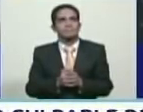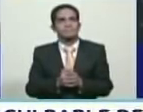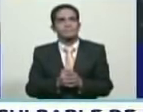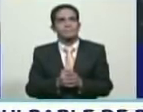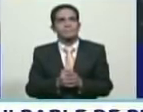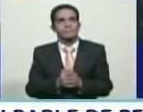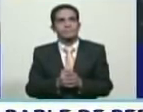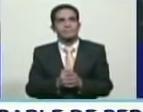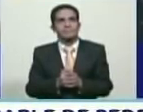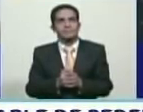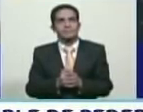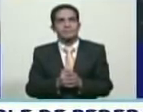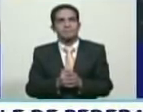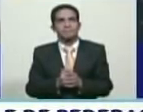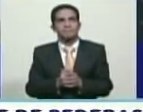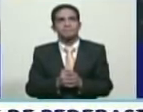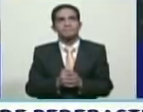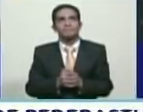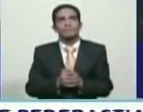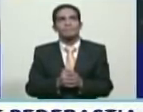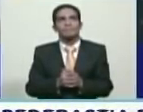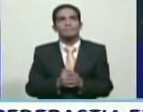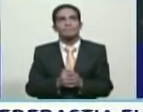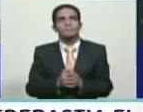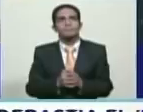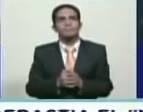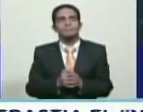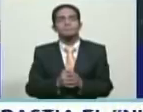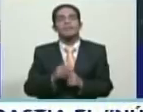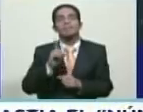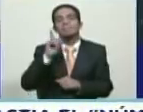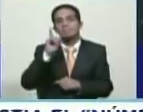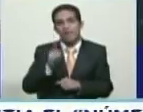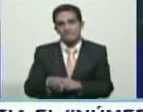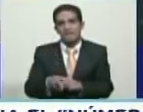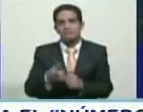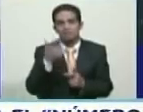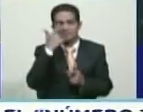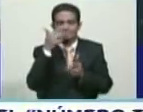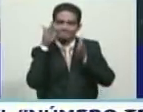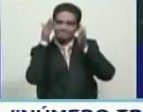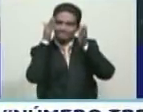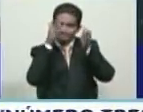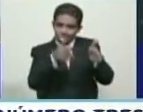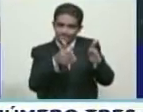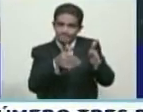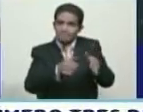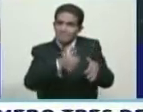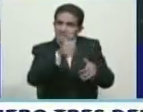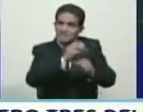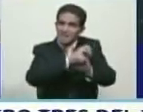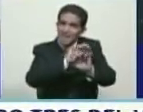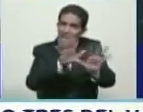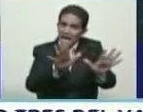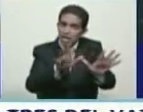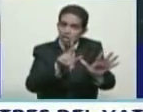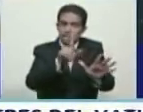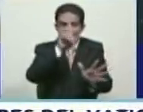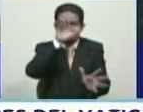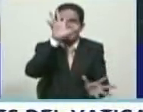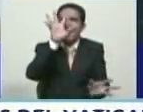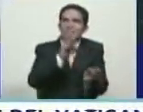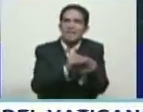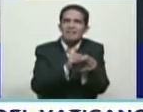a fresh guard y debemos tener un enfoque fresco para analizar